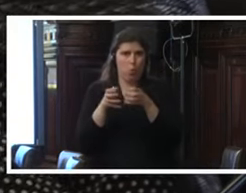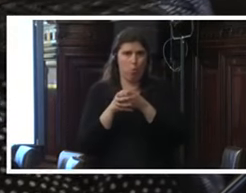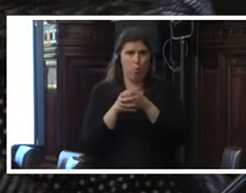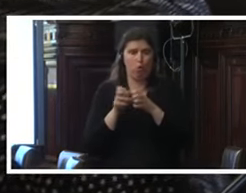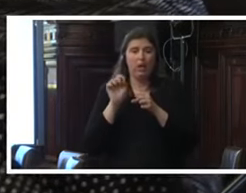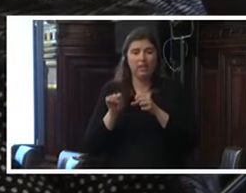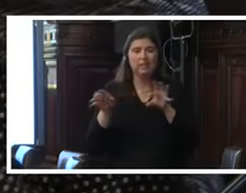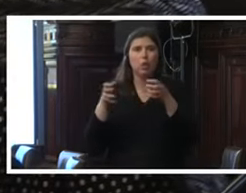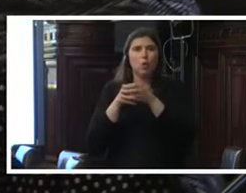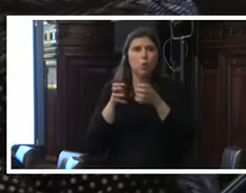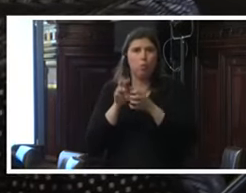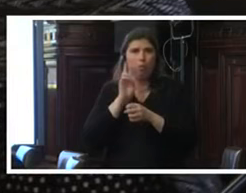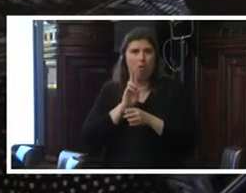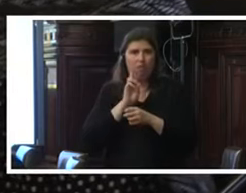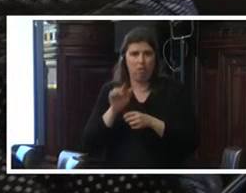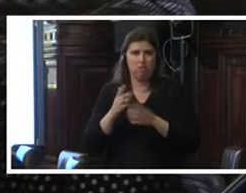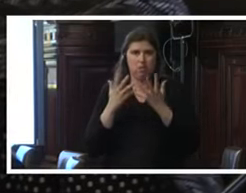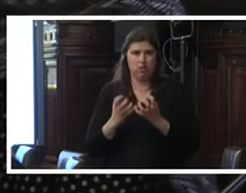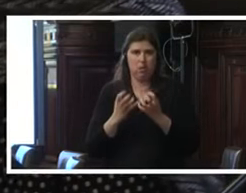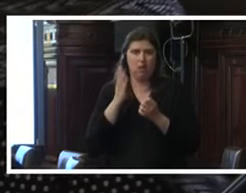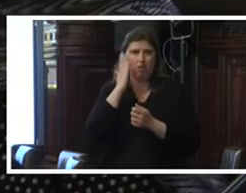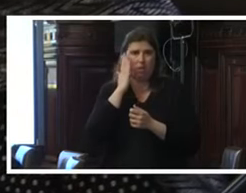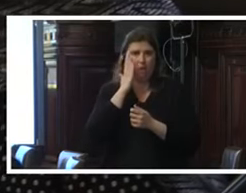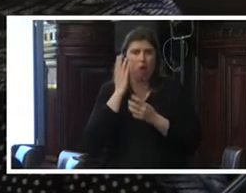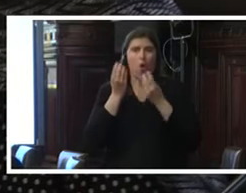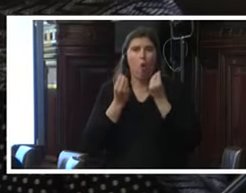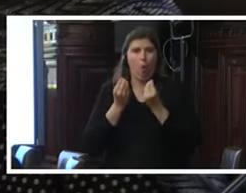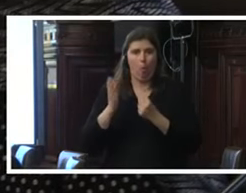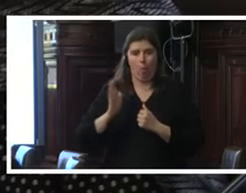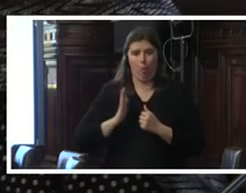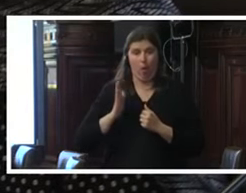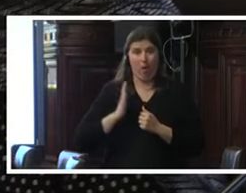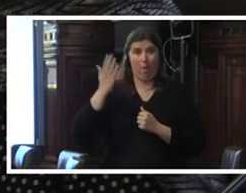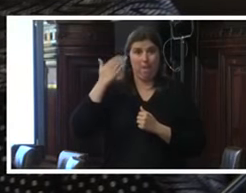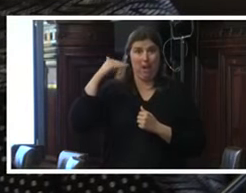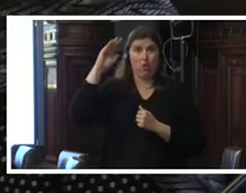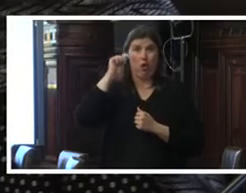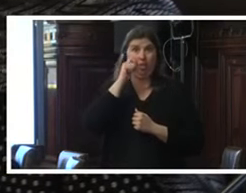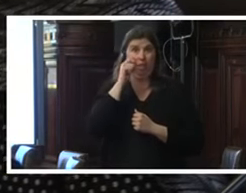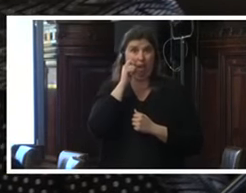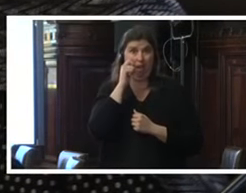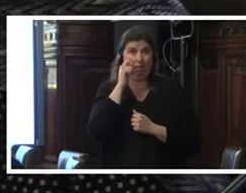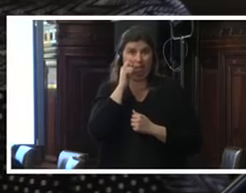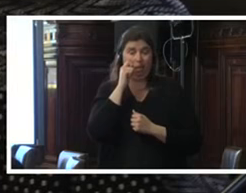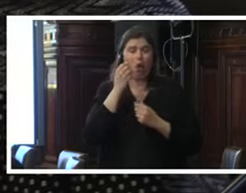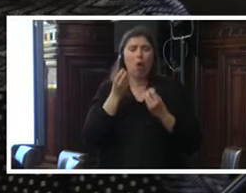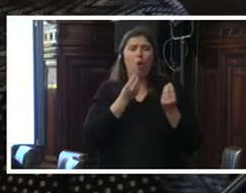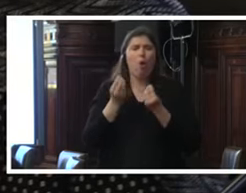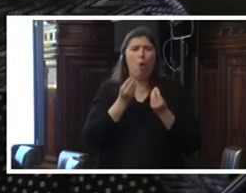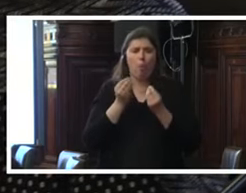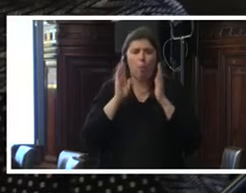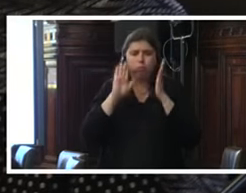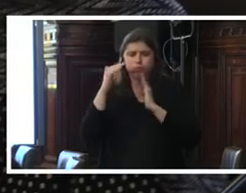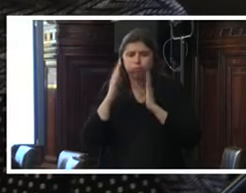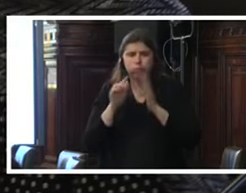con el de lewis el interfecto la idea